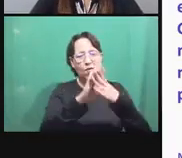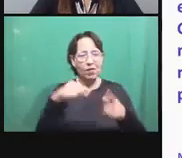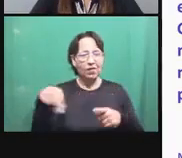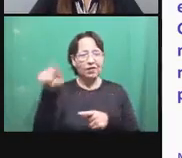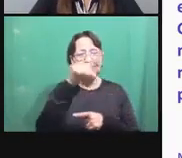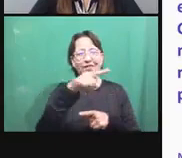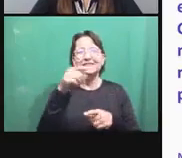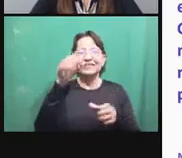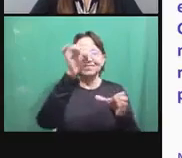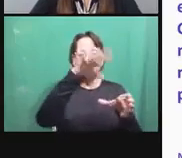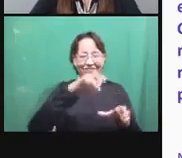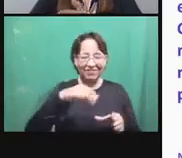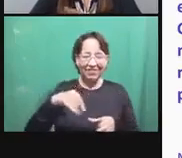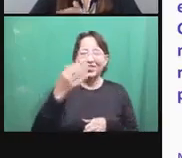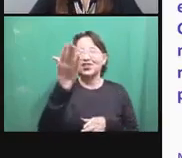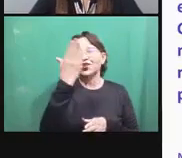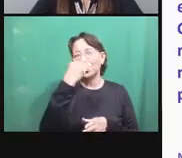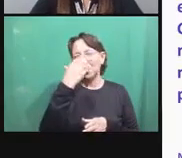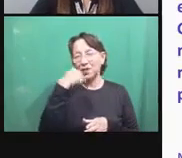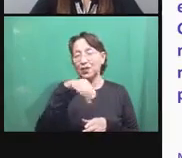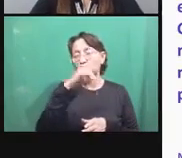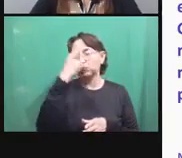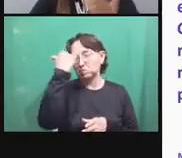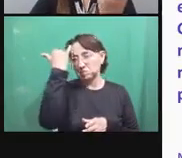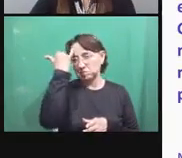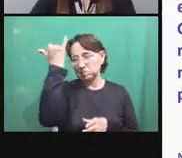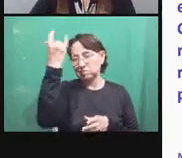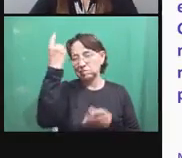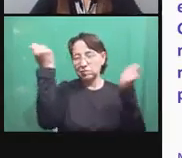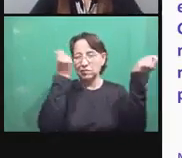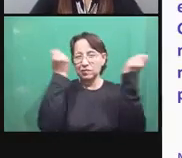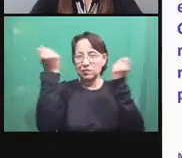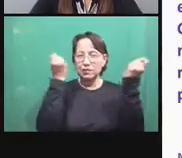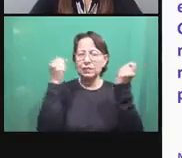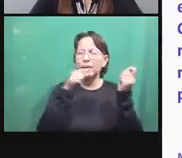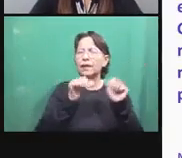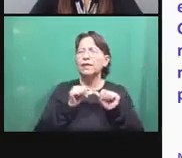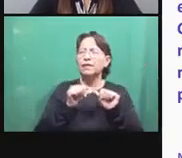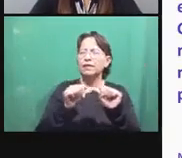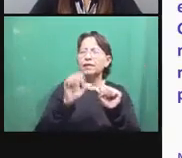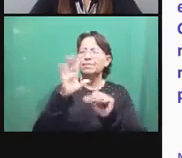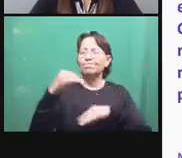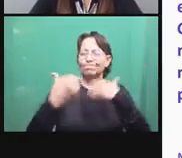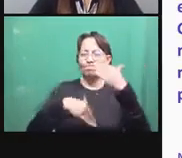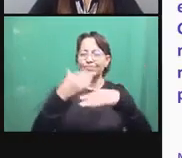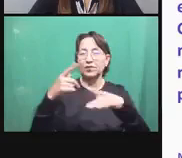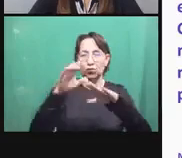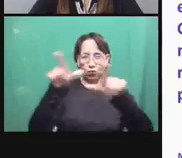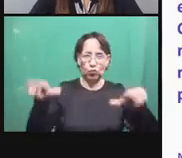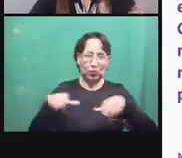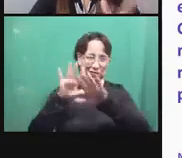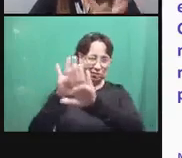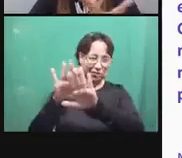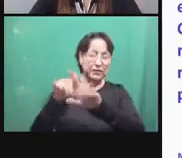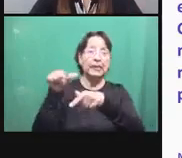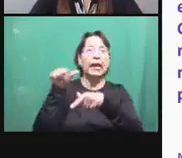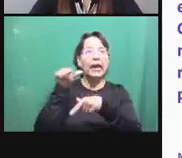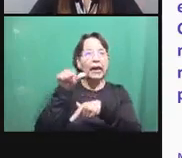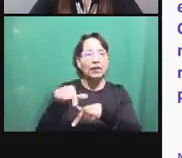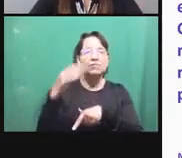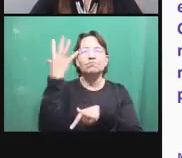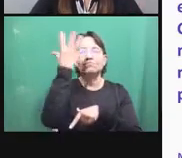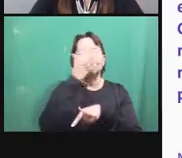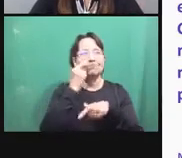sus alimentos como parte de la estrategia institucional de mantener los procesos que se generan en estos lugares, ha sido pues el embellecer